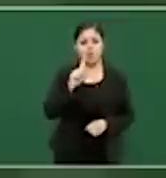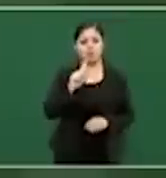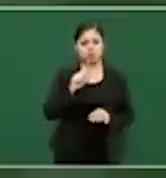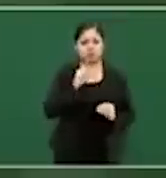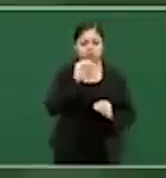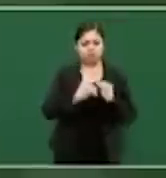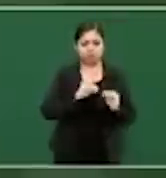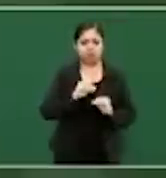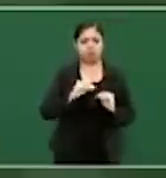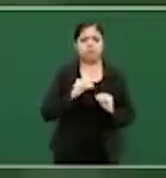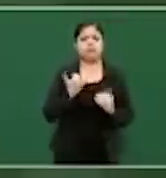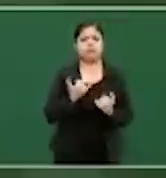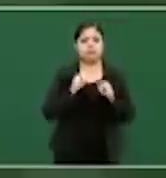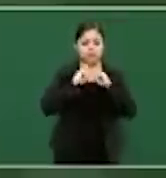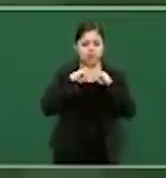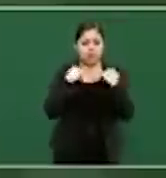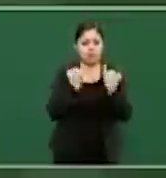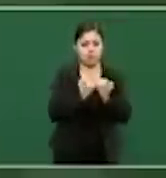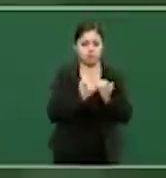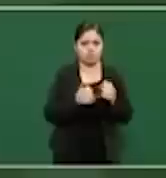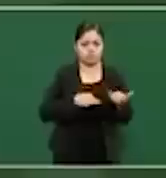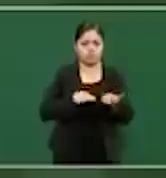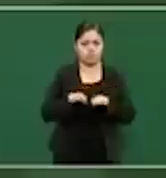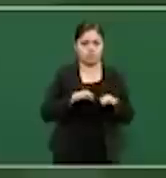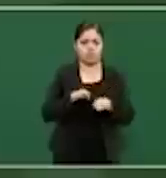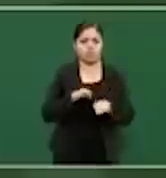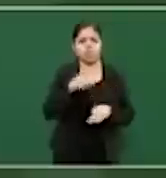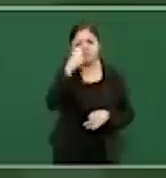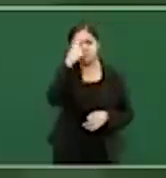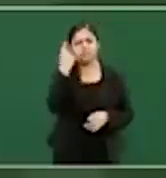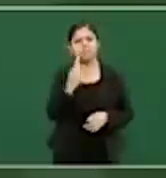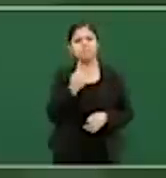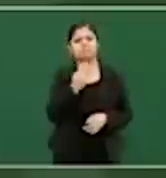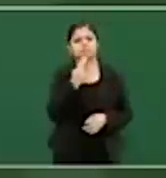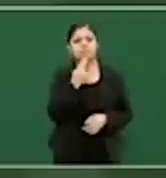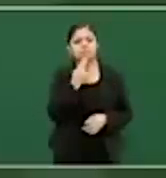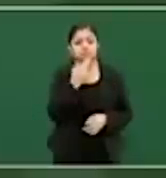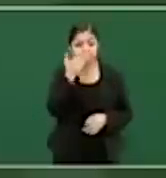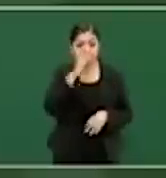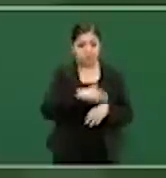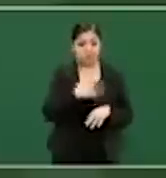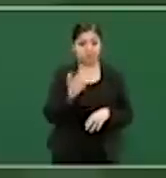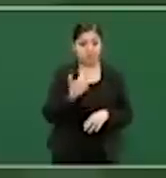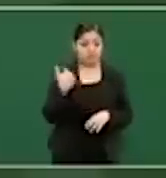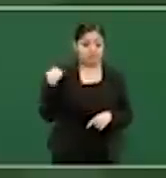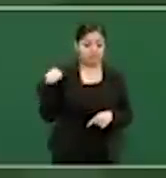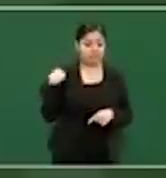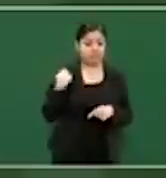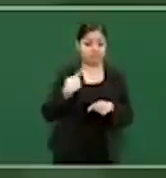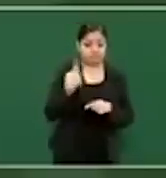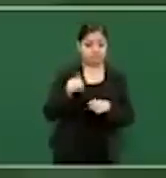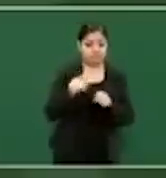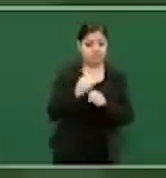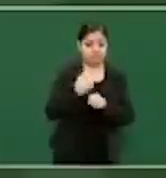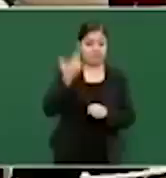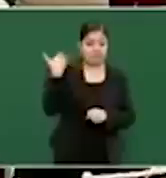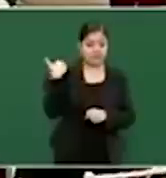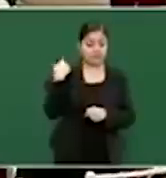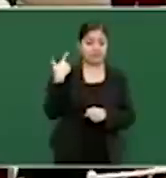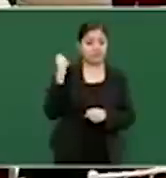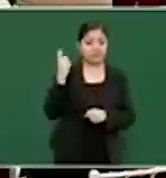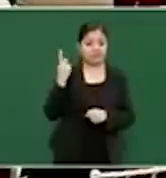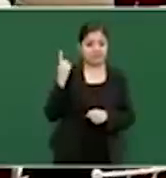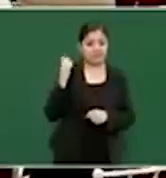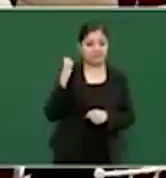trabajo buscando frenar la escalada de violencia que se vivió en los últimos meses del año anterior. Hicimos